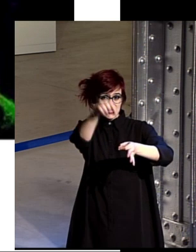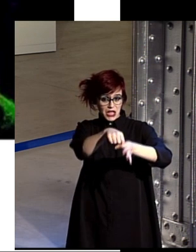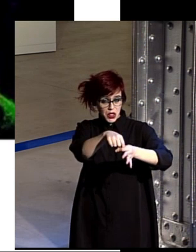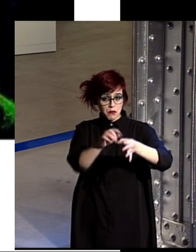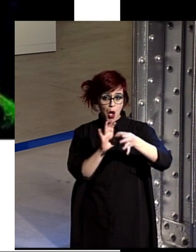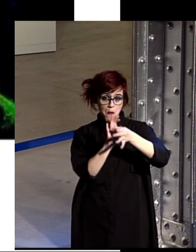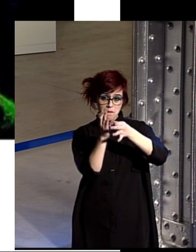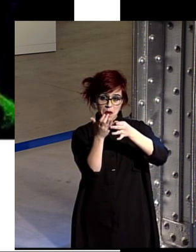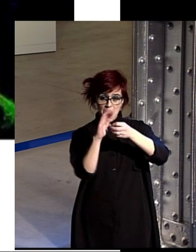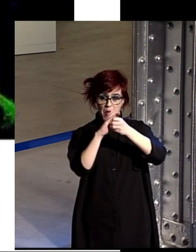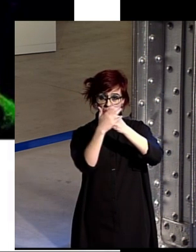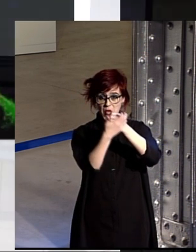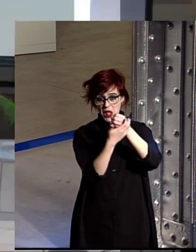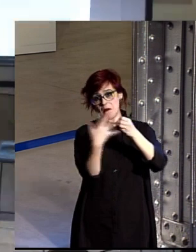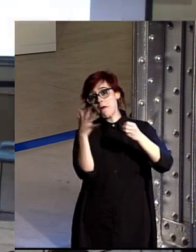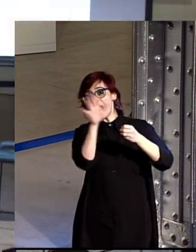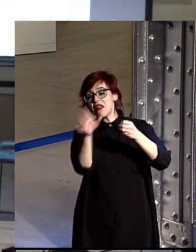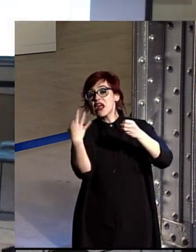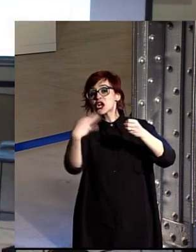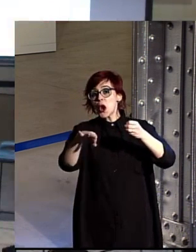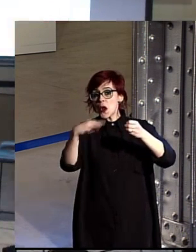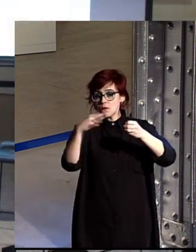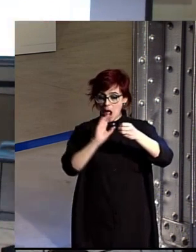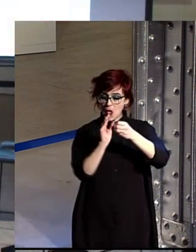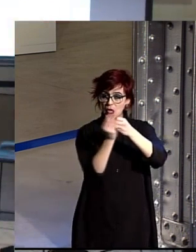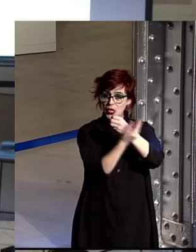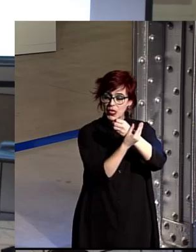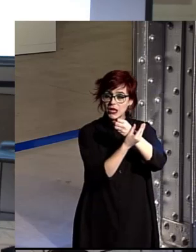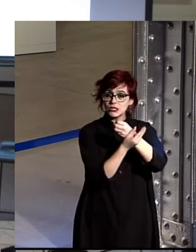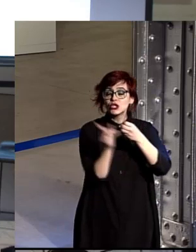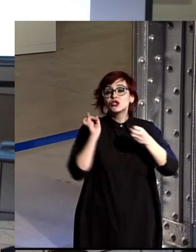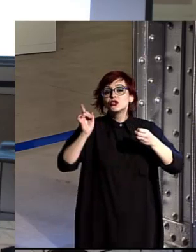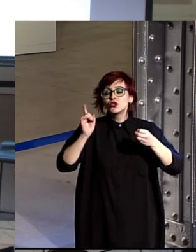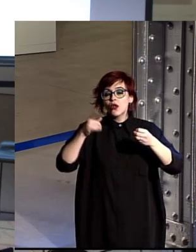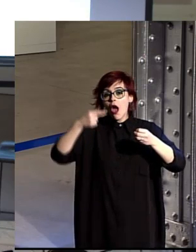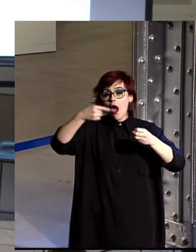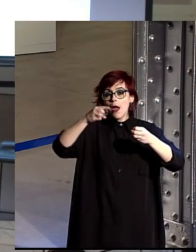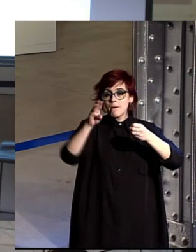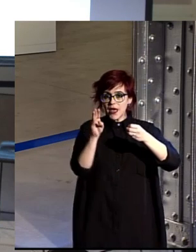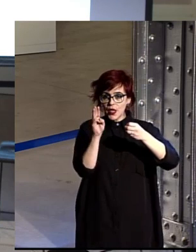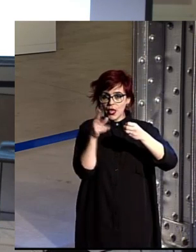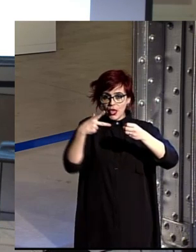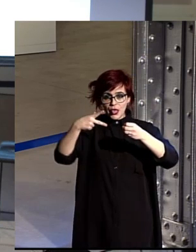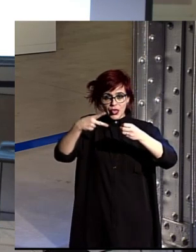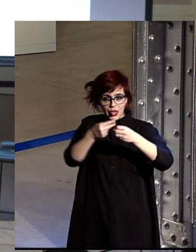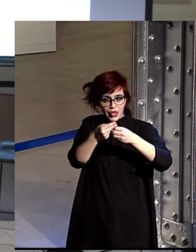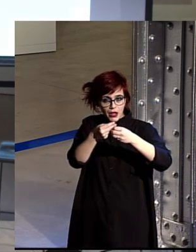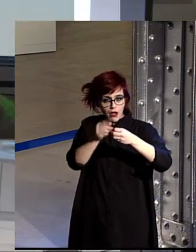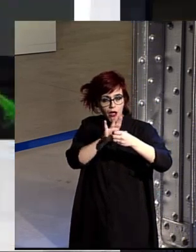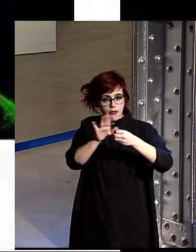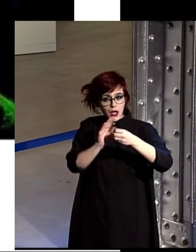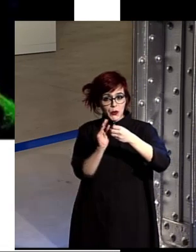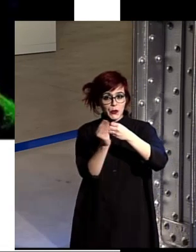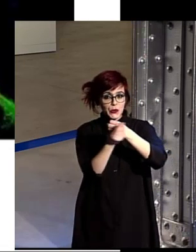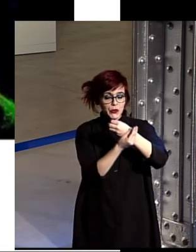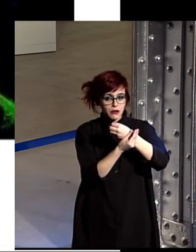membrana, si la veis así los bordes, como más o menos normalitos. Aquí lo único que hicimos fue meter solo el gen de la glicoproteína. Esto no es una célula infectada. Parece